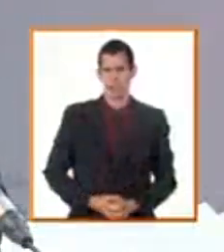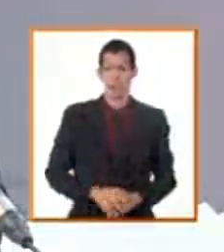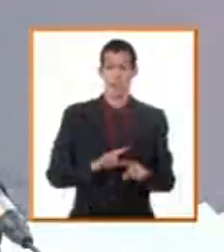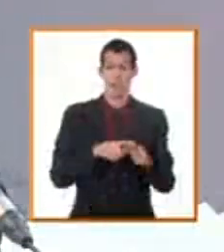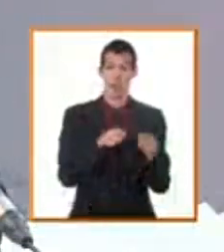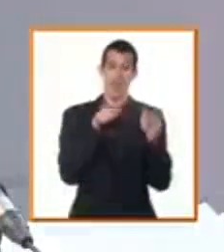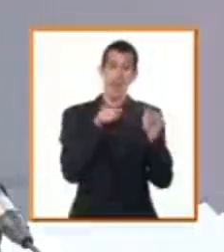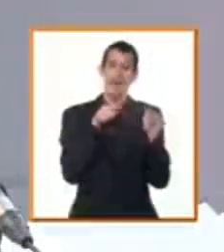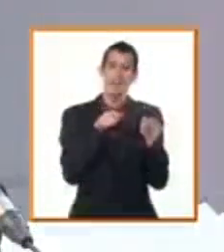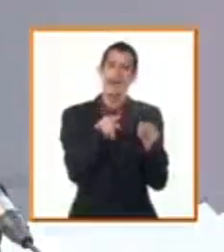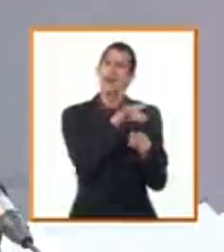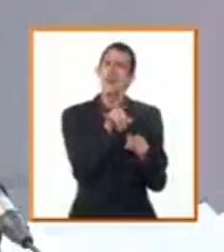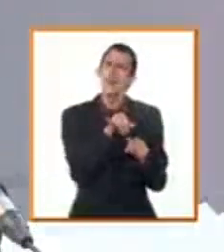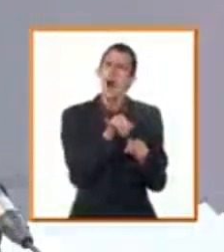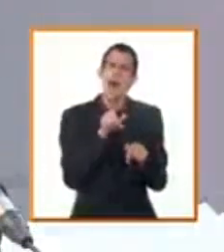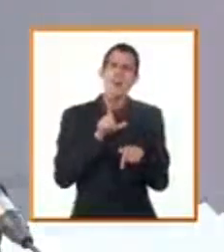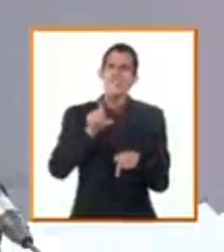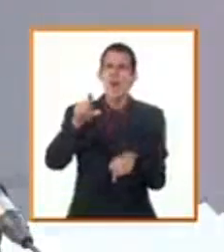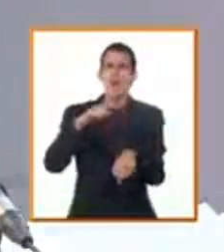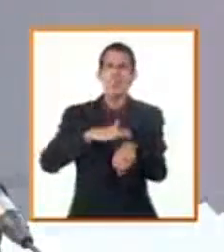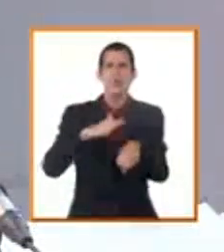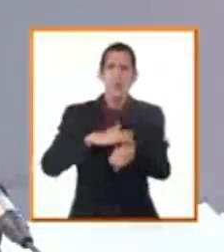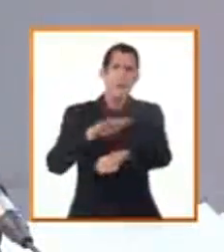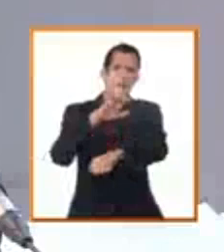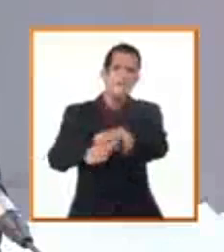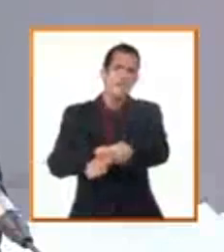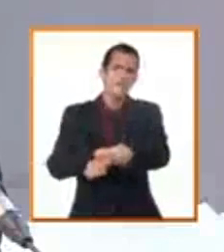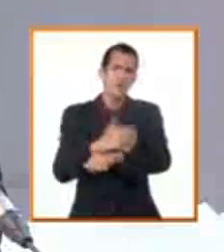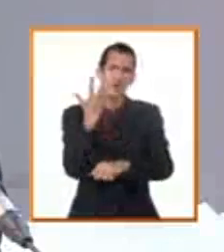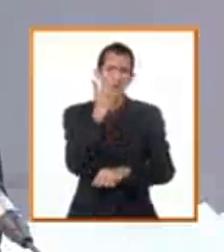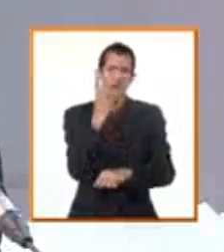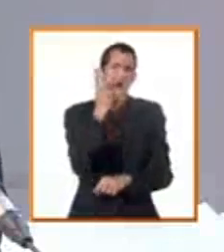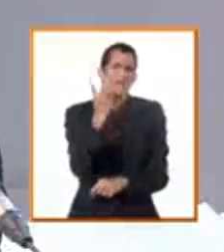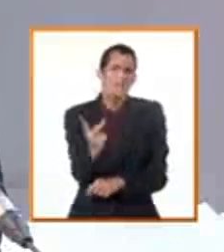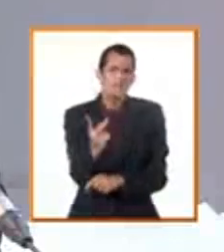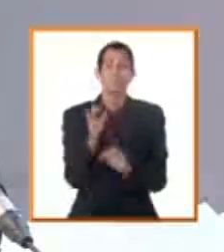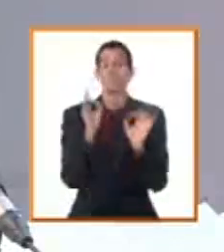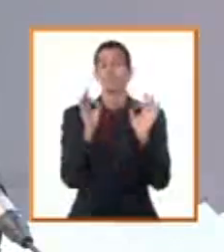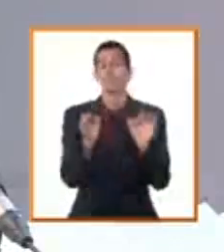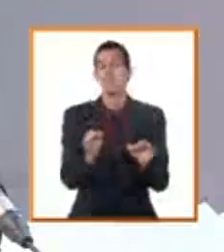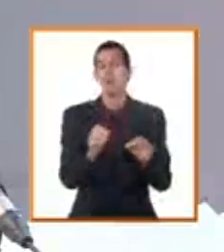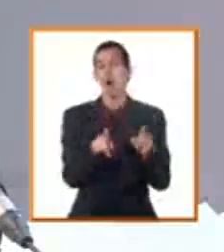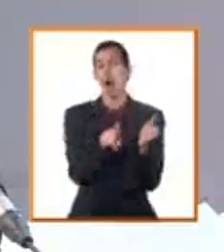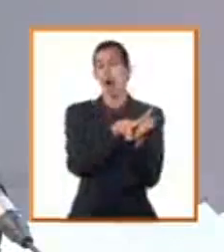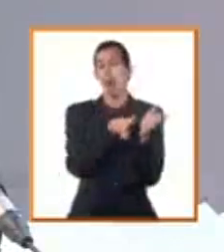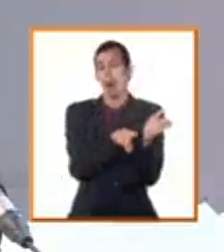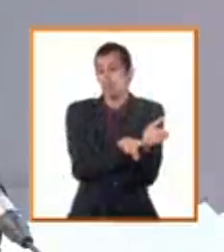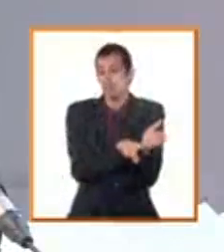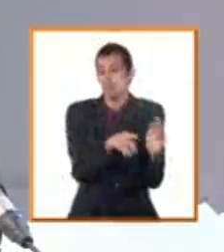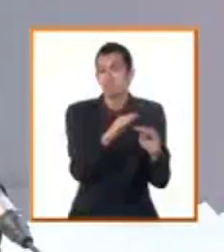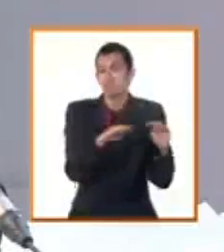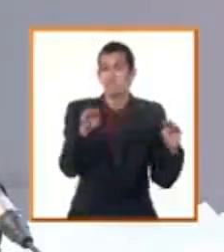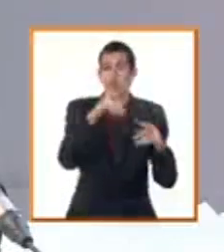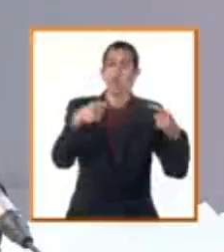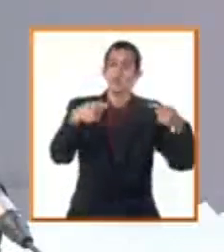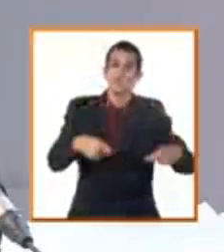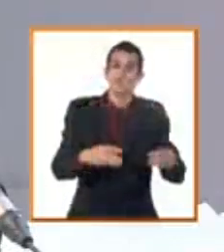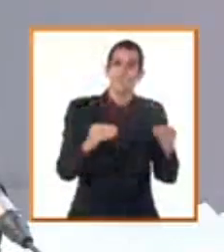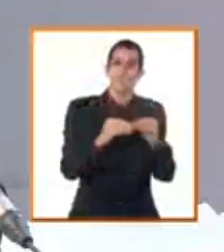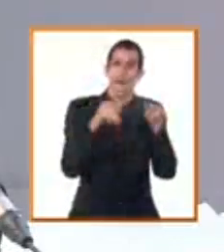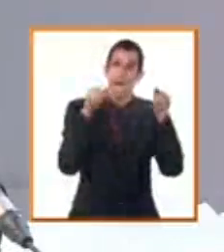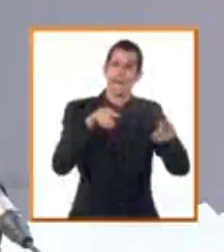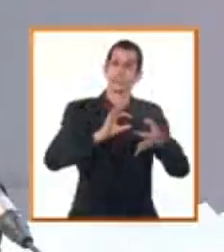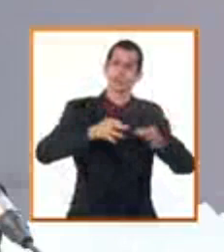las visitas. Nosotros hemos hecho en este primer periodo del semestre del año varias visitas, como decía la viceministra Pilar,